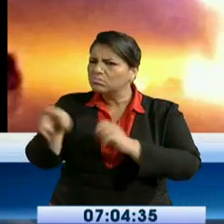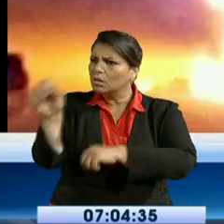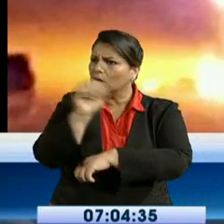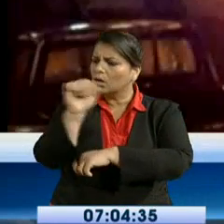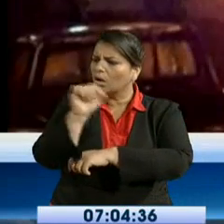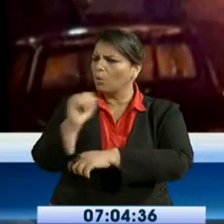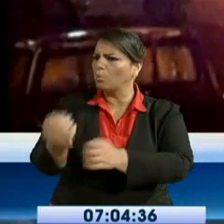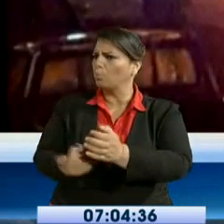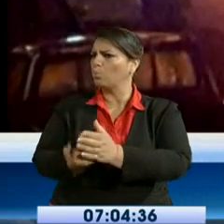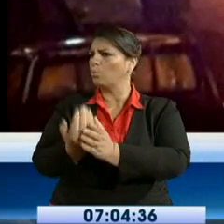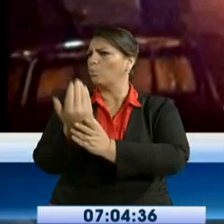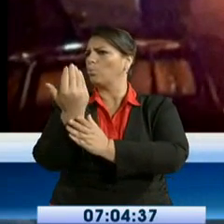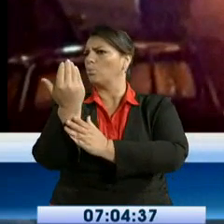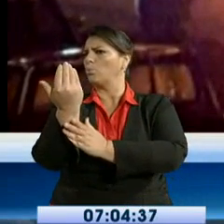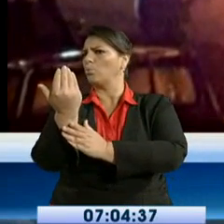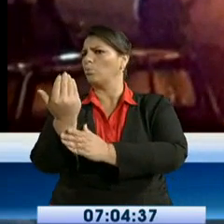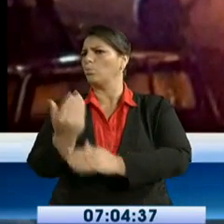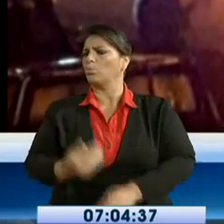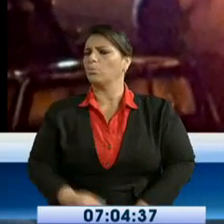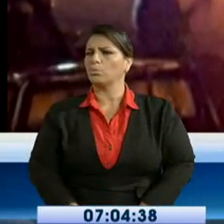carro nuevo. Una marca que...